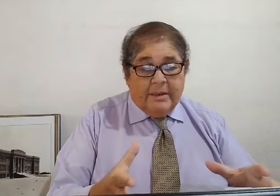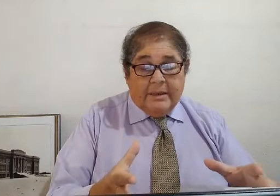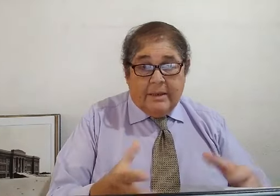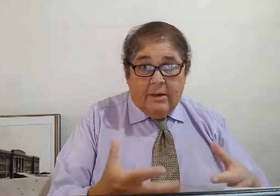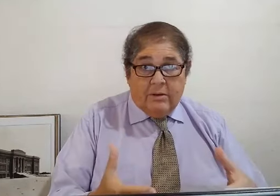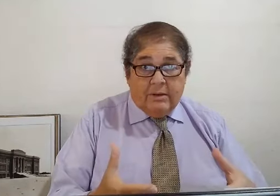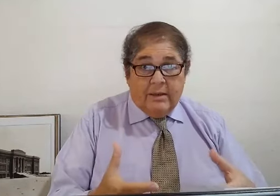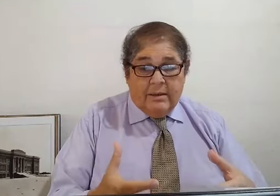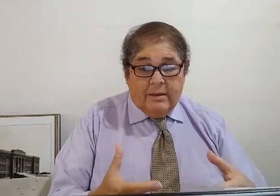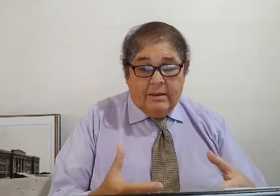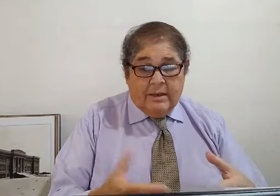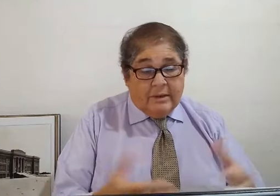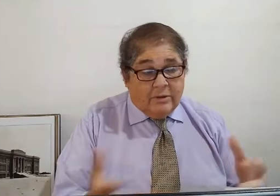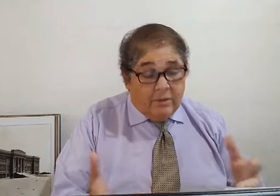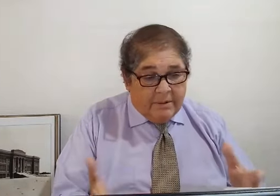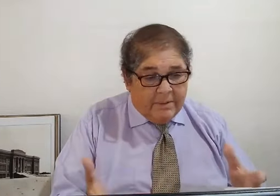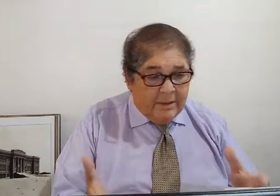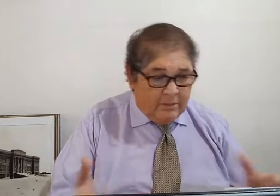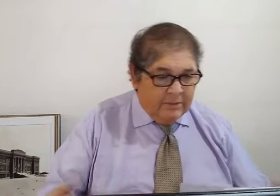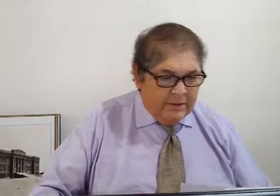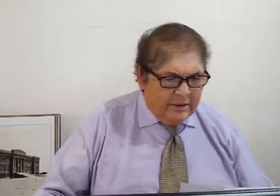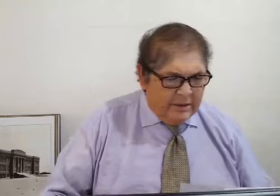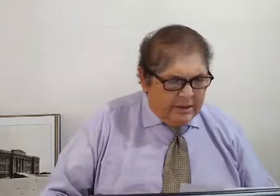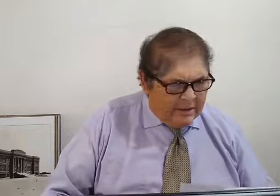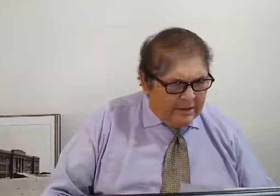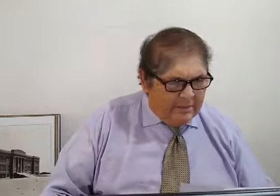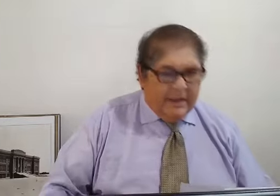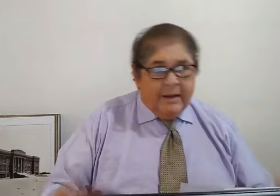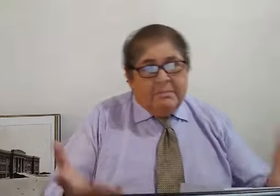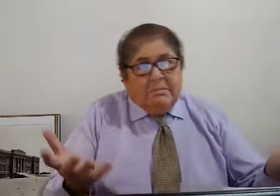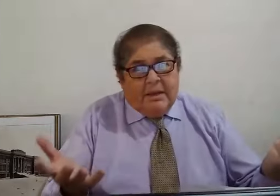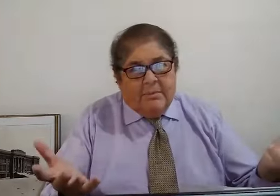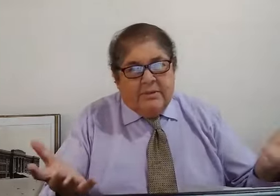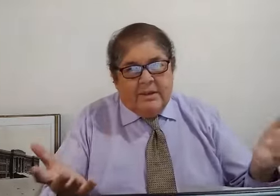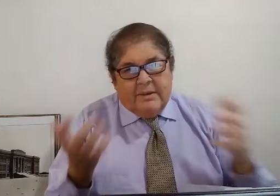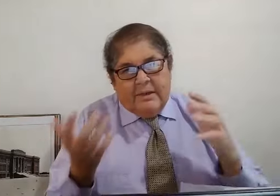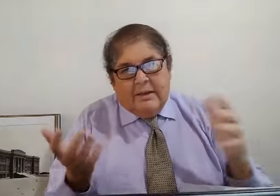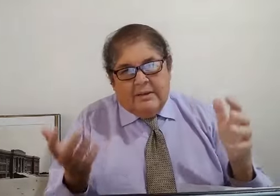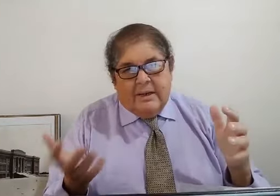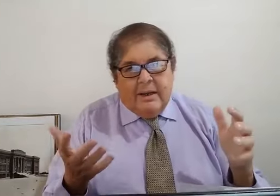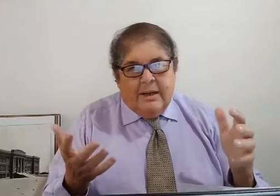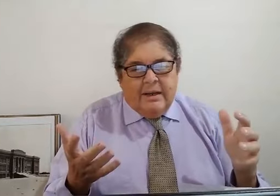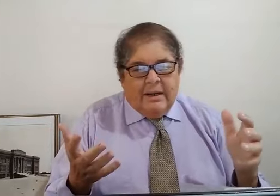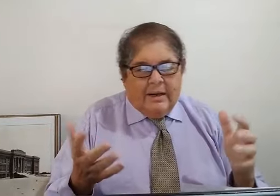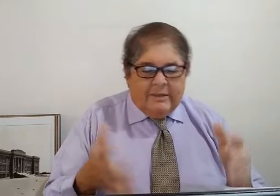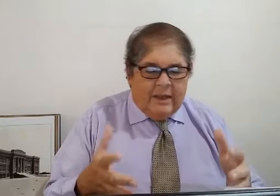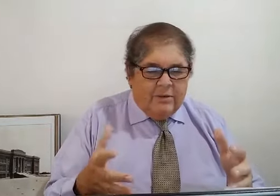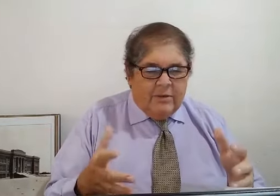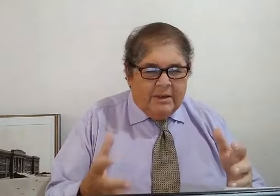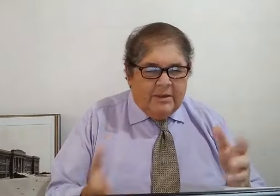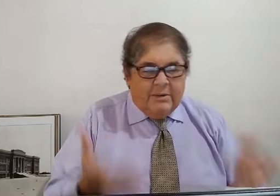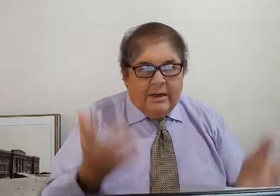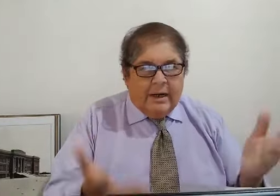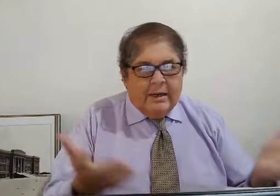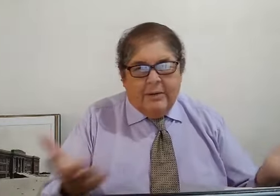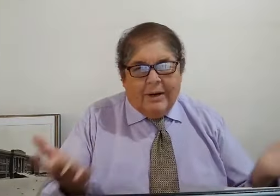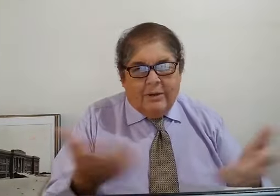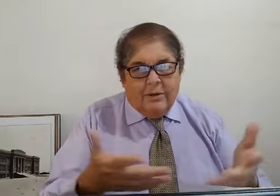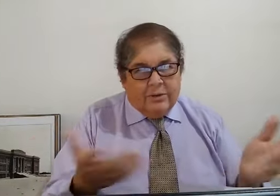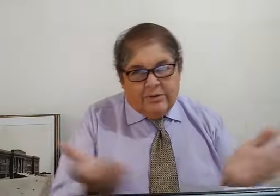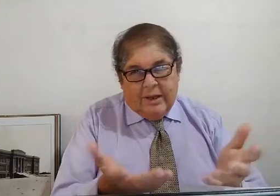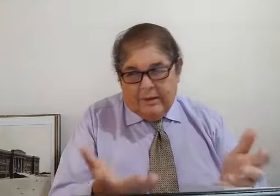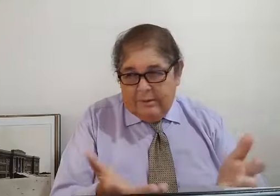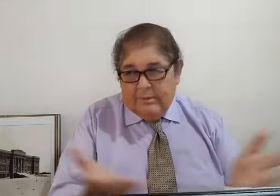incluso ventajosa del sector privado. Para, digamos que sería el Estado convertido en el gran